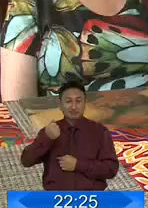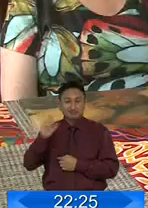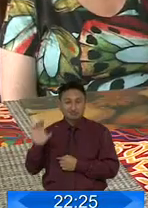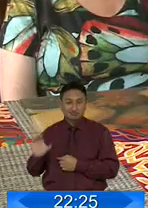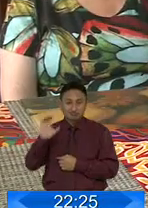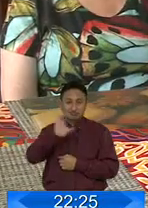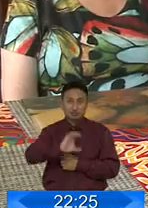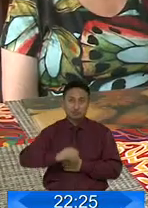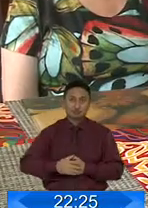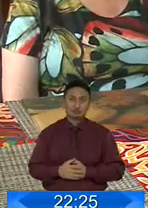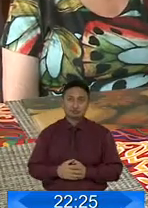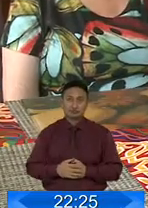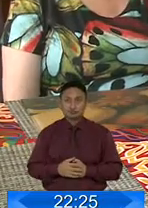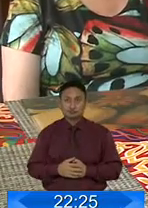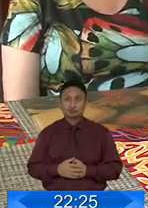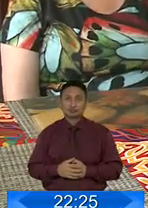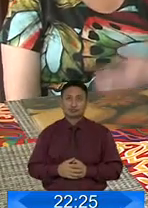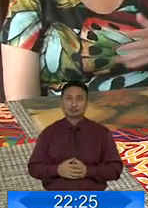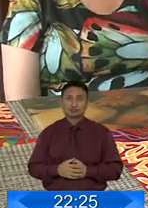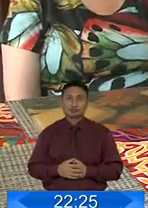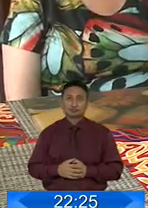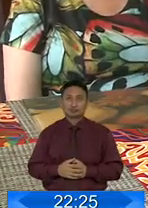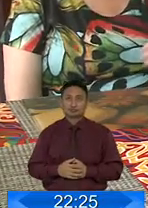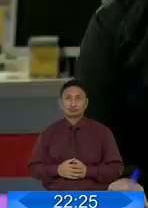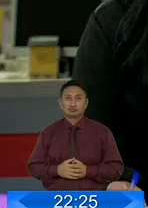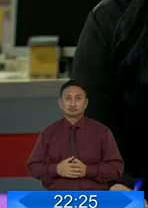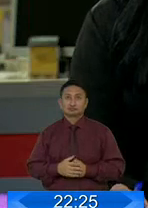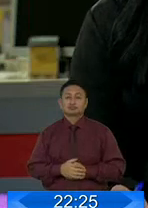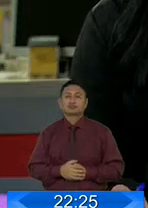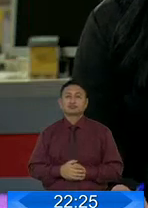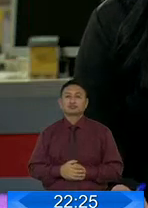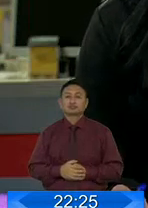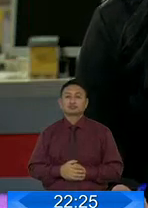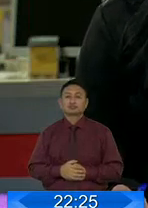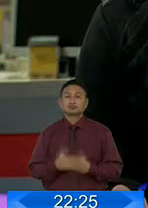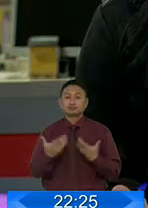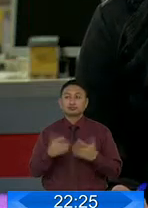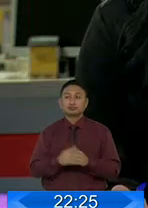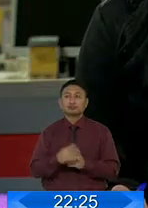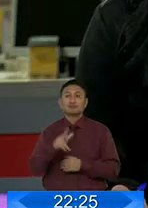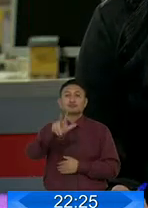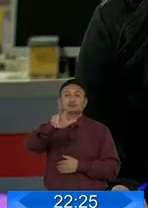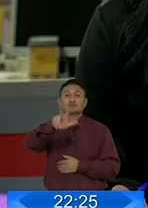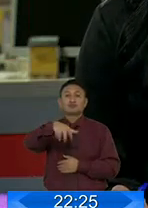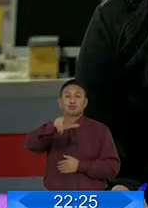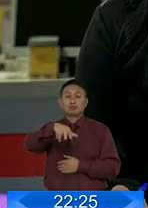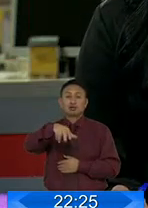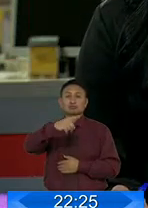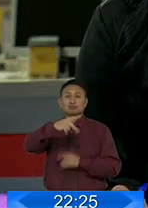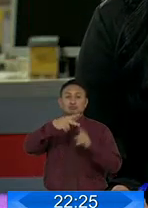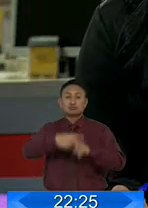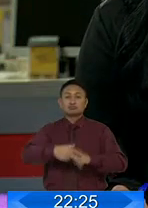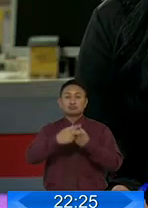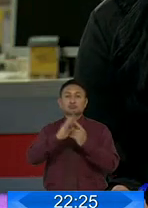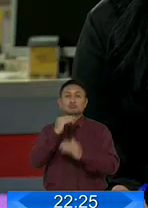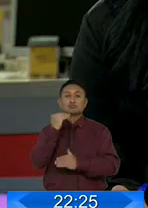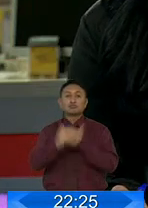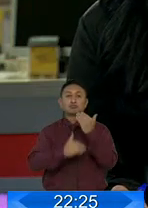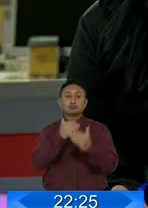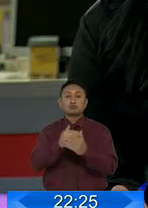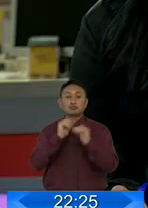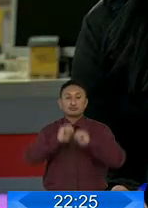necesarios, informó Carolina Basante. Se cumplen 3 meses desde que inició el proceso